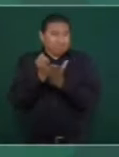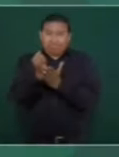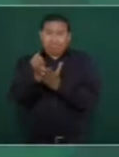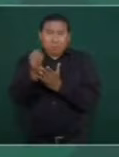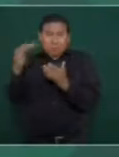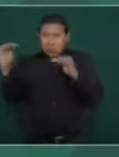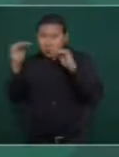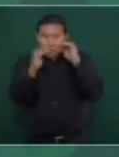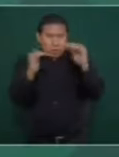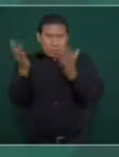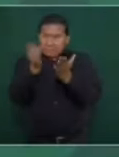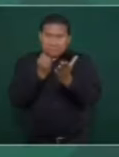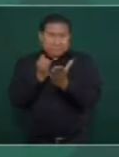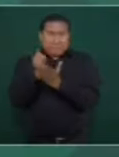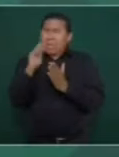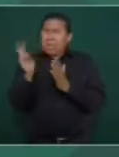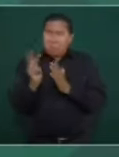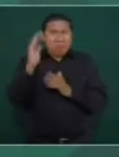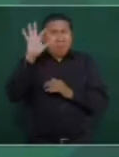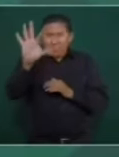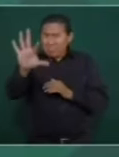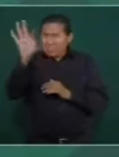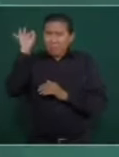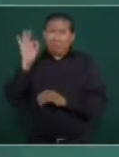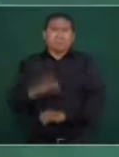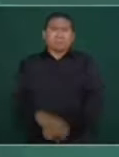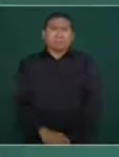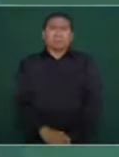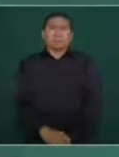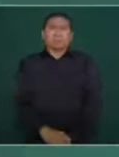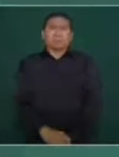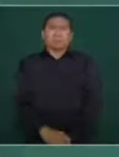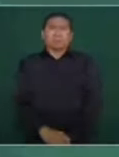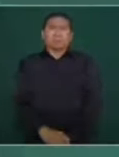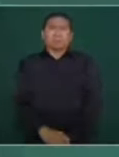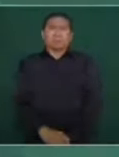democracia, el pueblo decide, el pueblo elige, ¿sí? ¿Por qué?